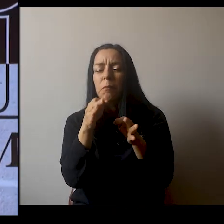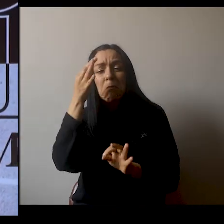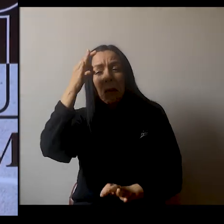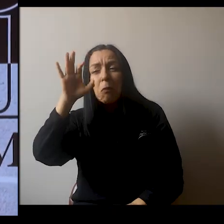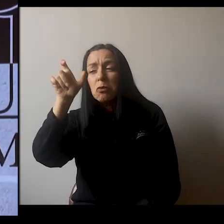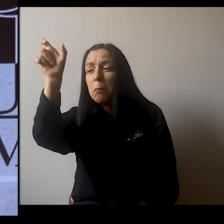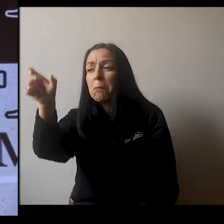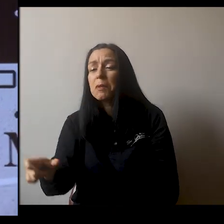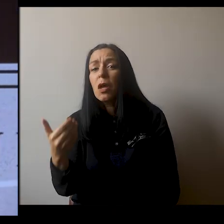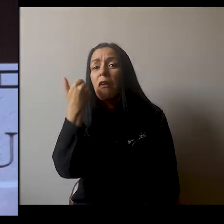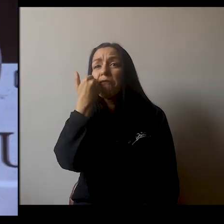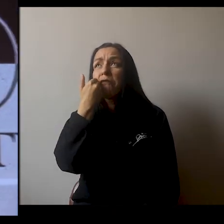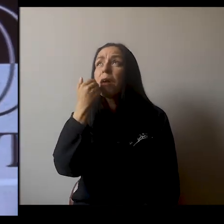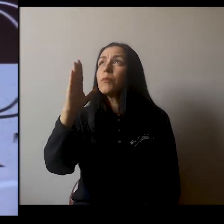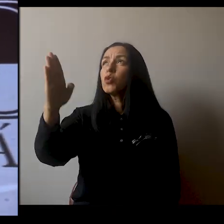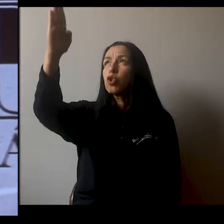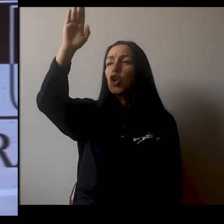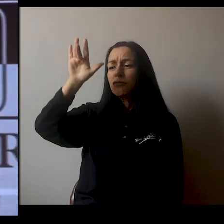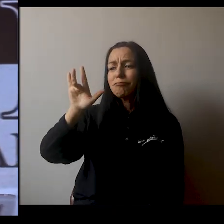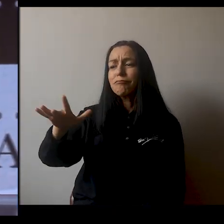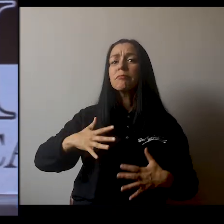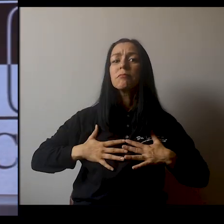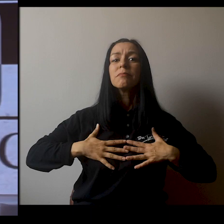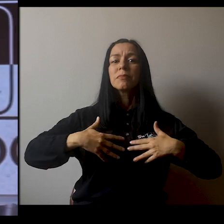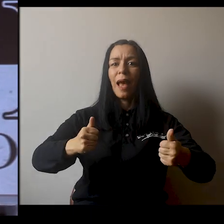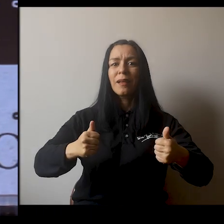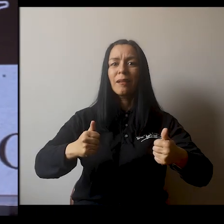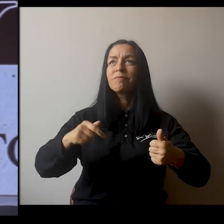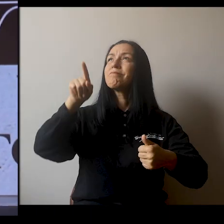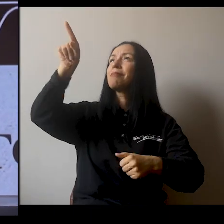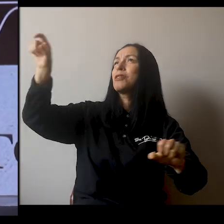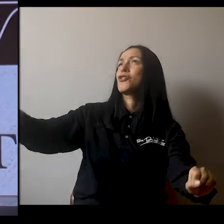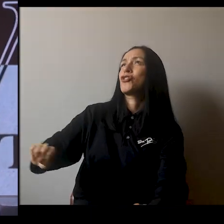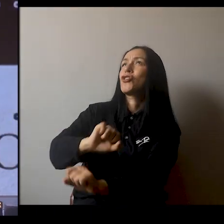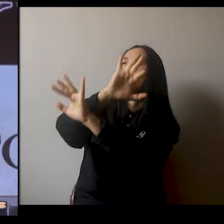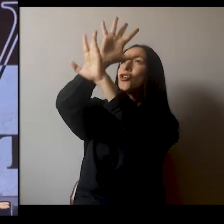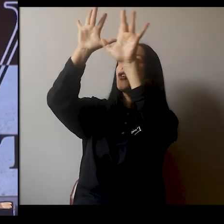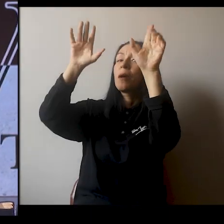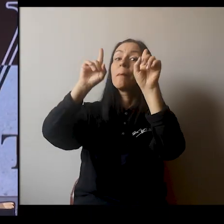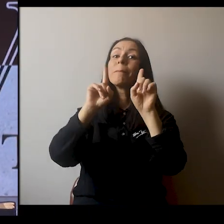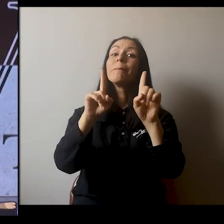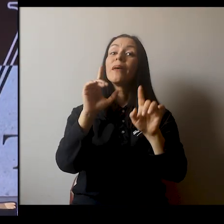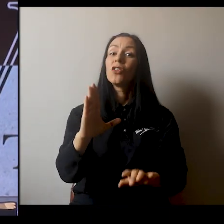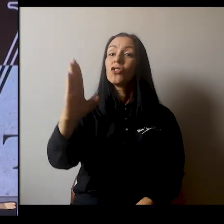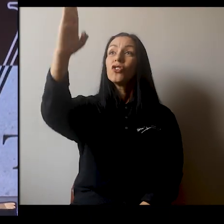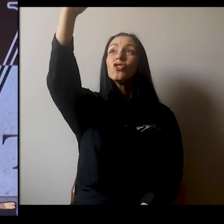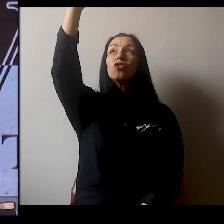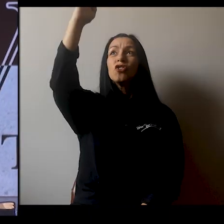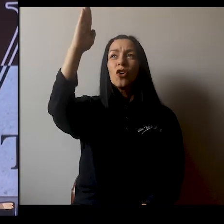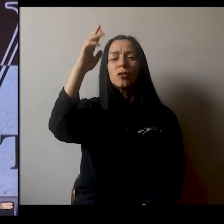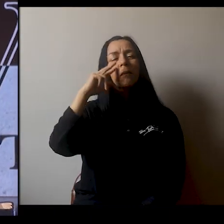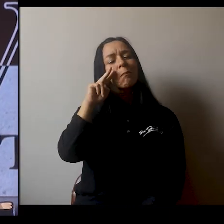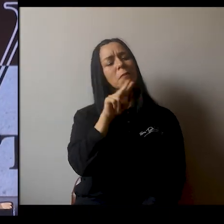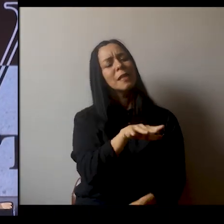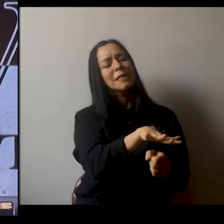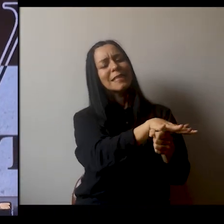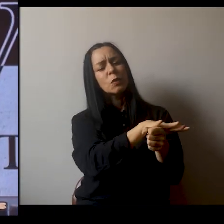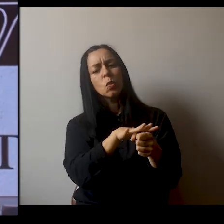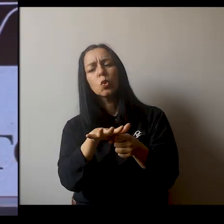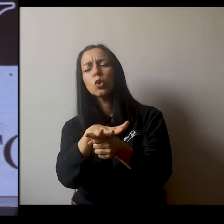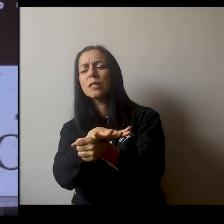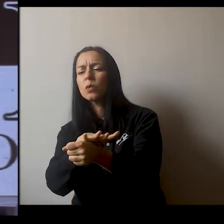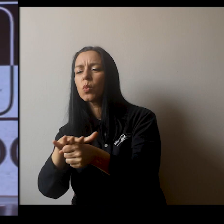caso. Si están enfermos, Dios los va a sanar para que Él reciba la gloria. Pero Dios en